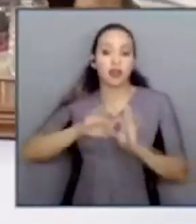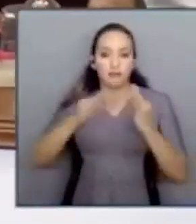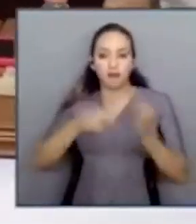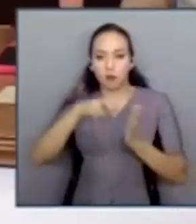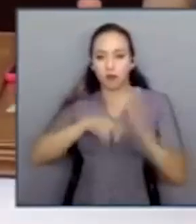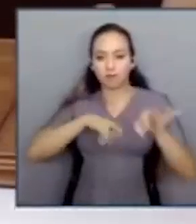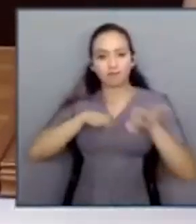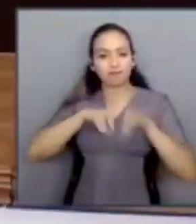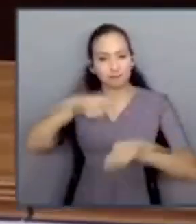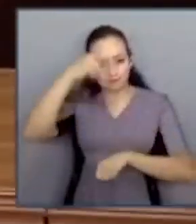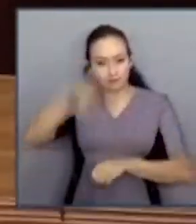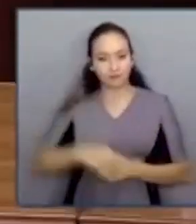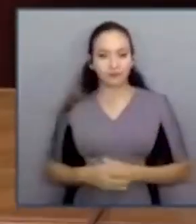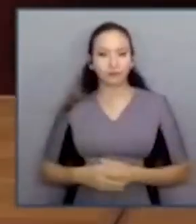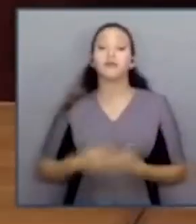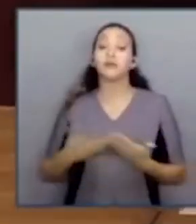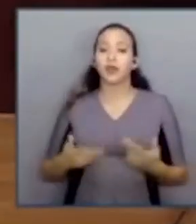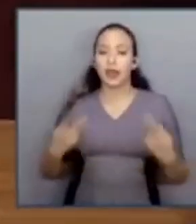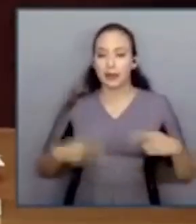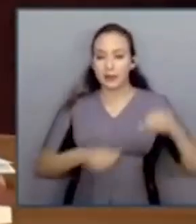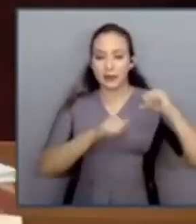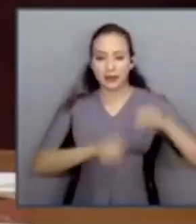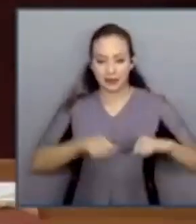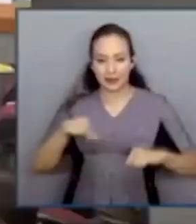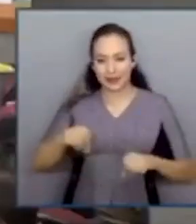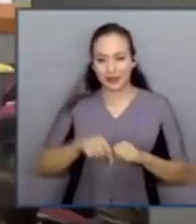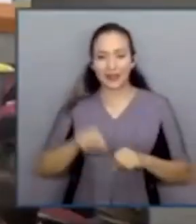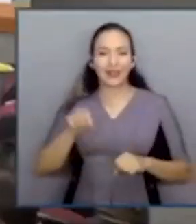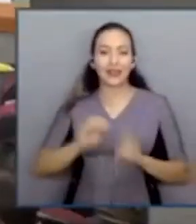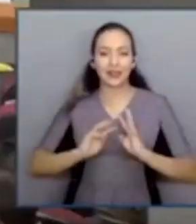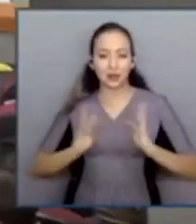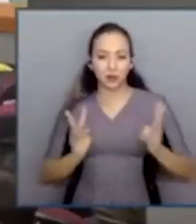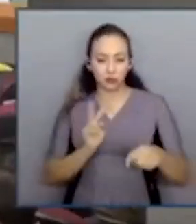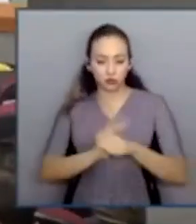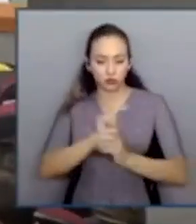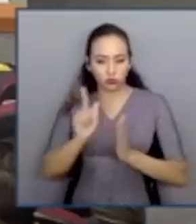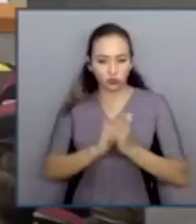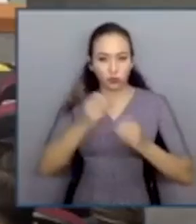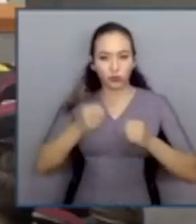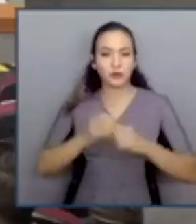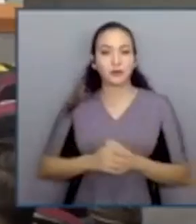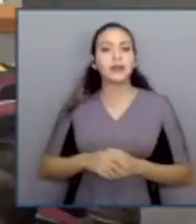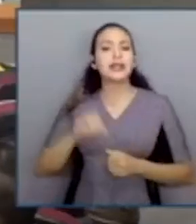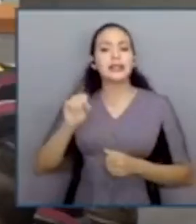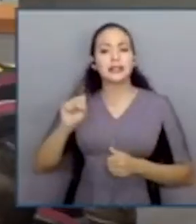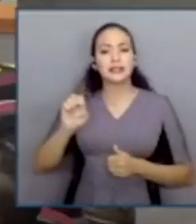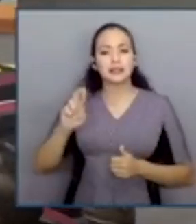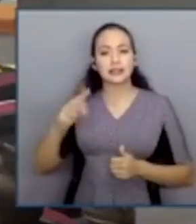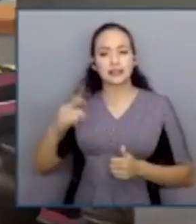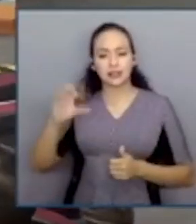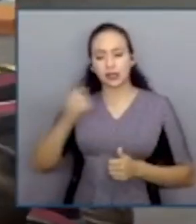consejero de la judicatura Federal Sergio Javier Molina Martínez destacó El Avance en la resolución de los conflictos en la